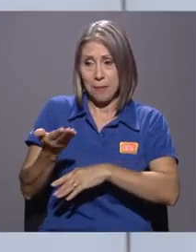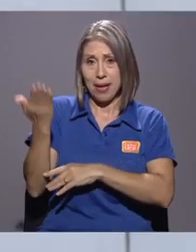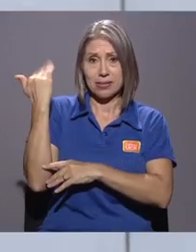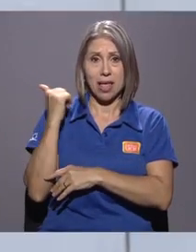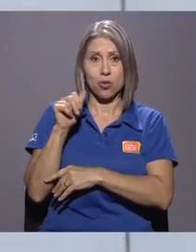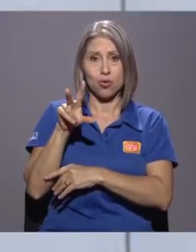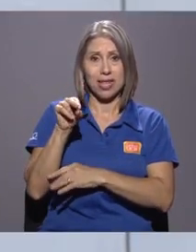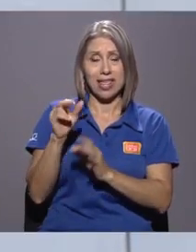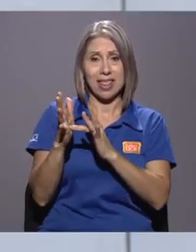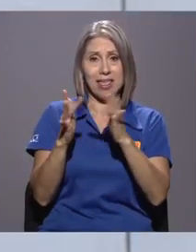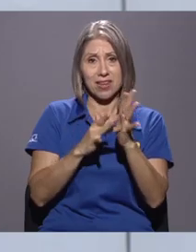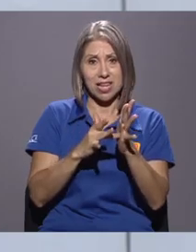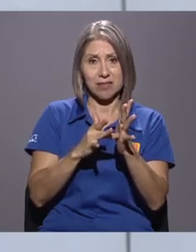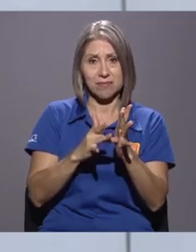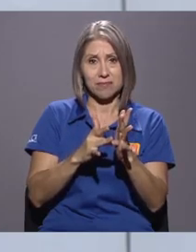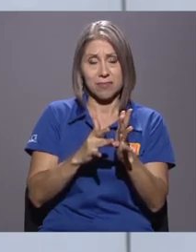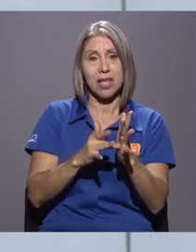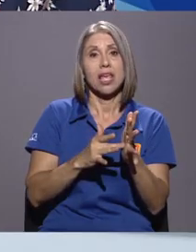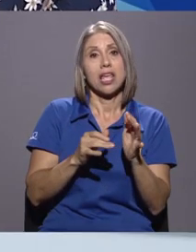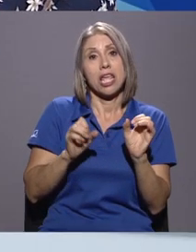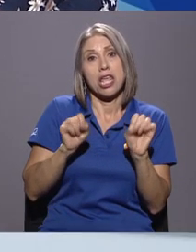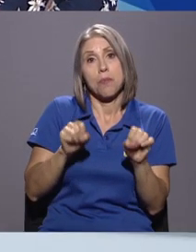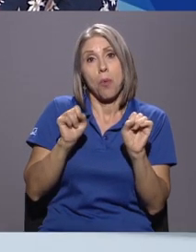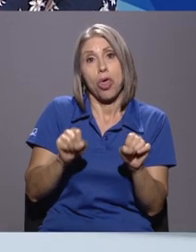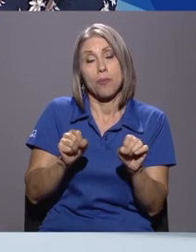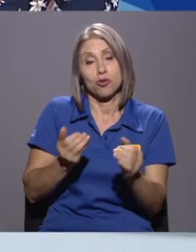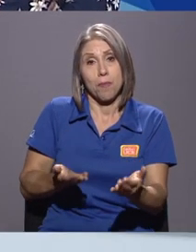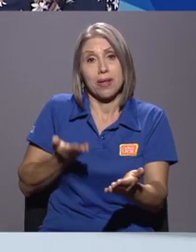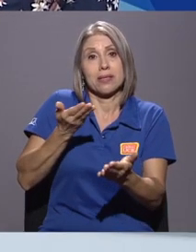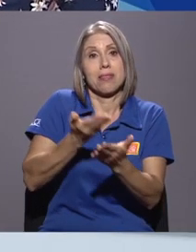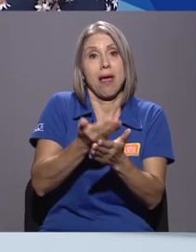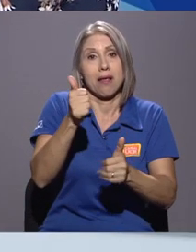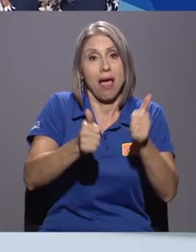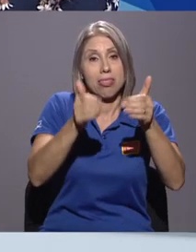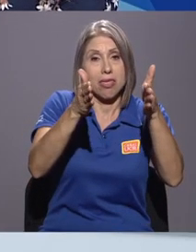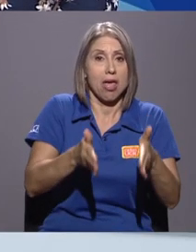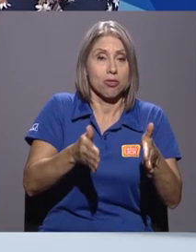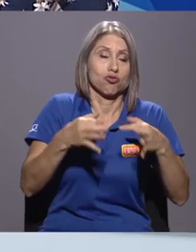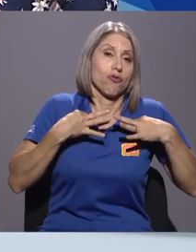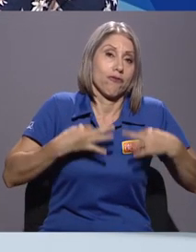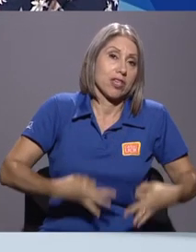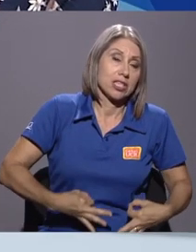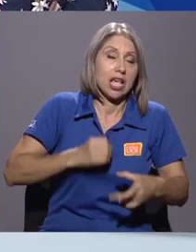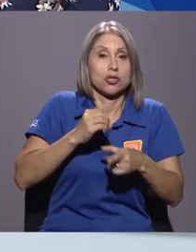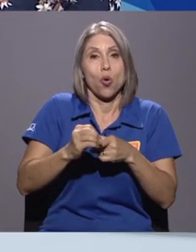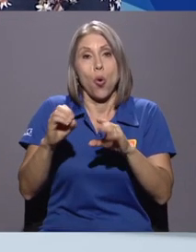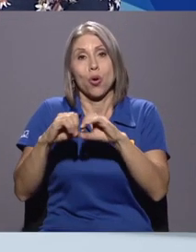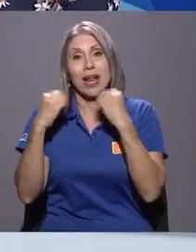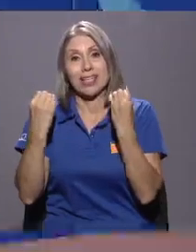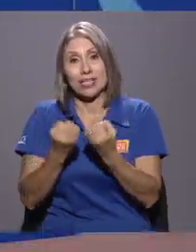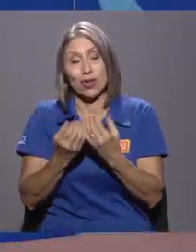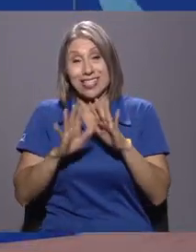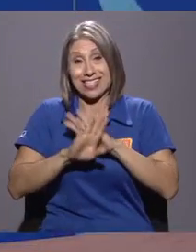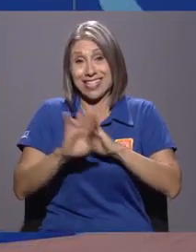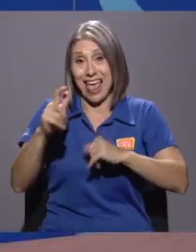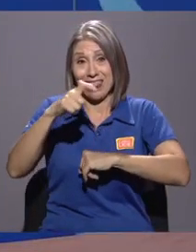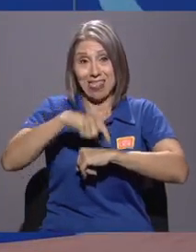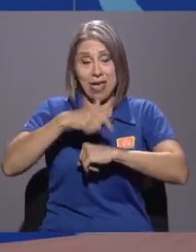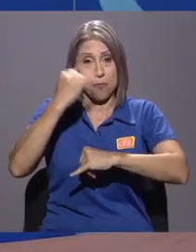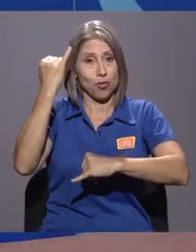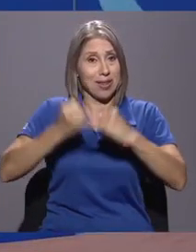en la posibilidad de que podamos este postular a candidatos ya sean personas físicas u organizaciones su terminado en junio